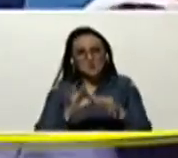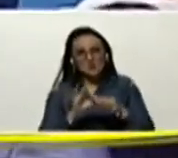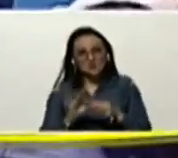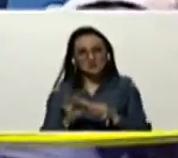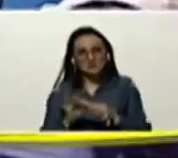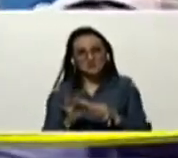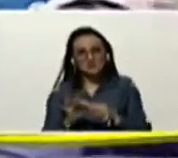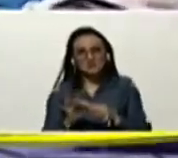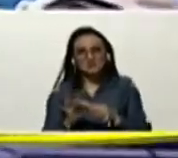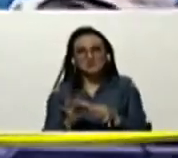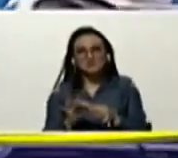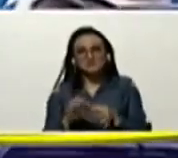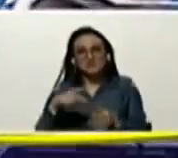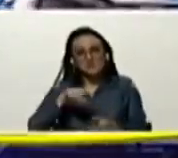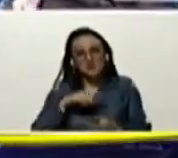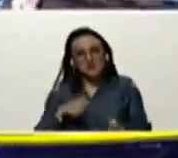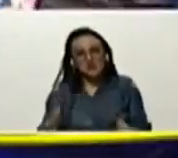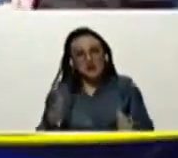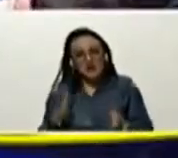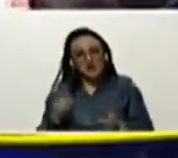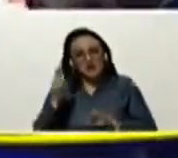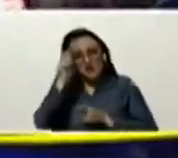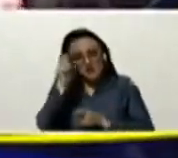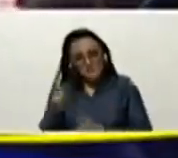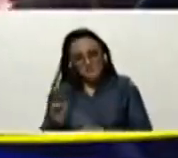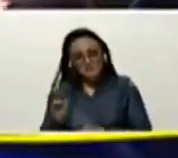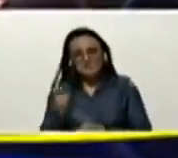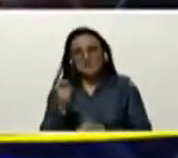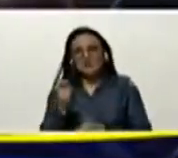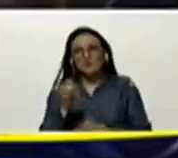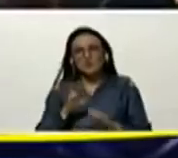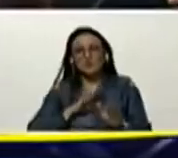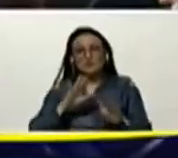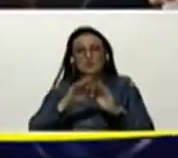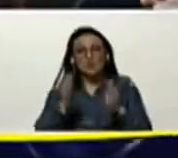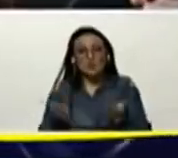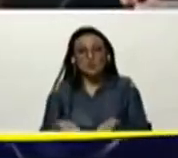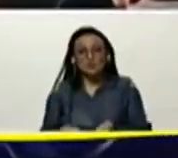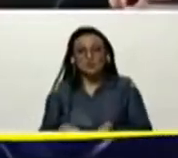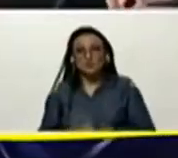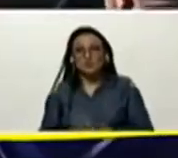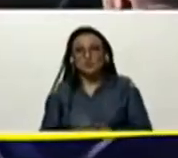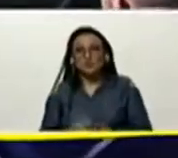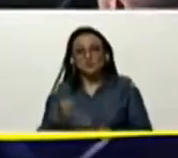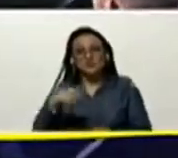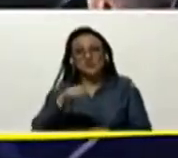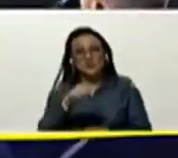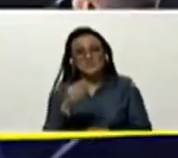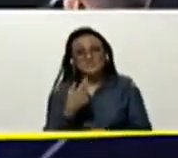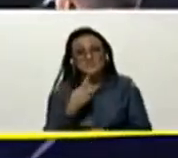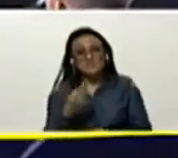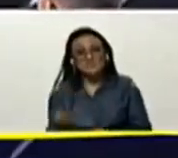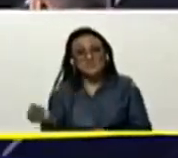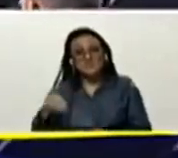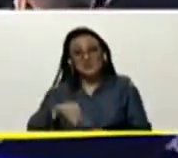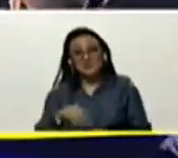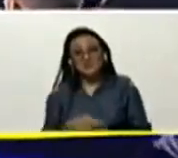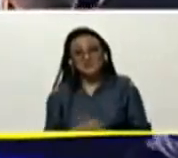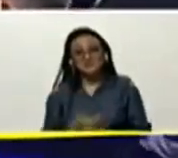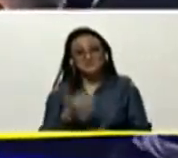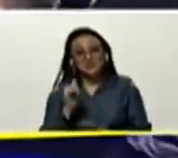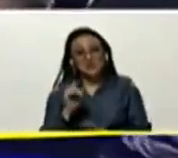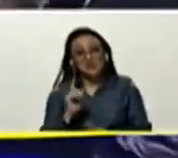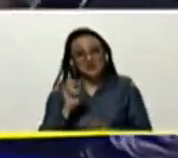patriotismo, hemos ganado el respeto del mundo. Usted agregó además que debe